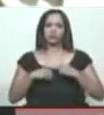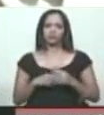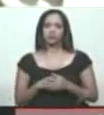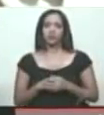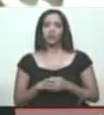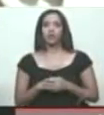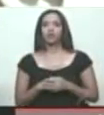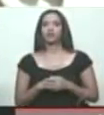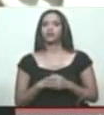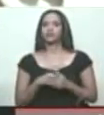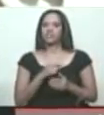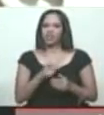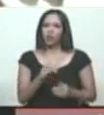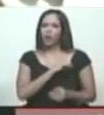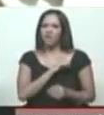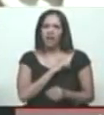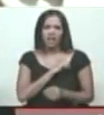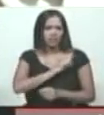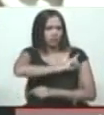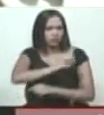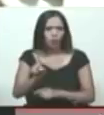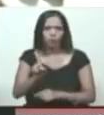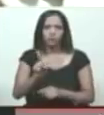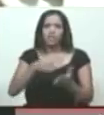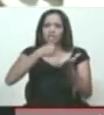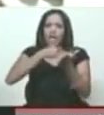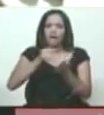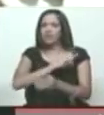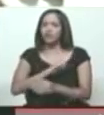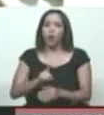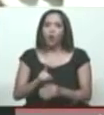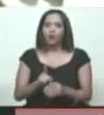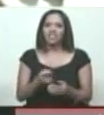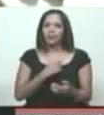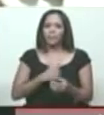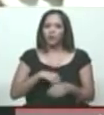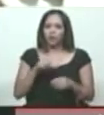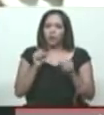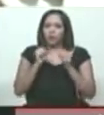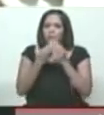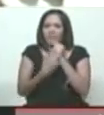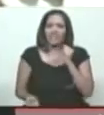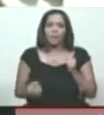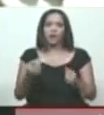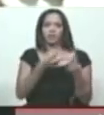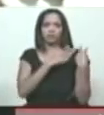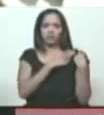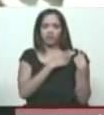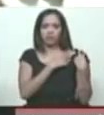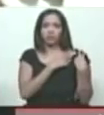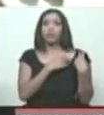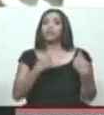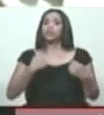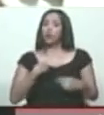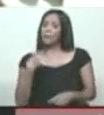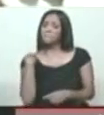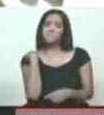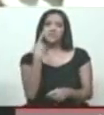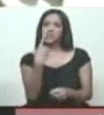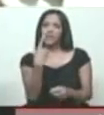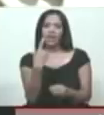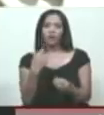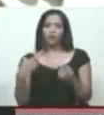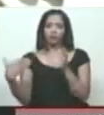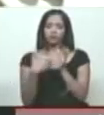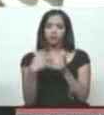Ni cobarde, ni débil, ni rehuyo responsabilidades. Estoy desde el primer segundo que arrancó el nuevo